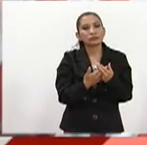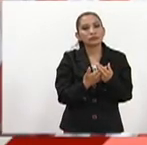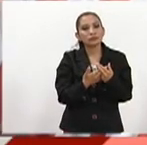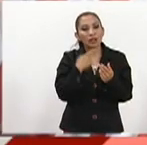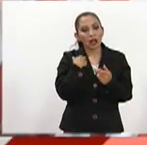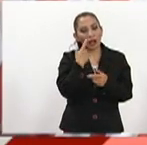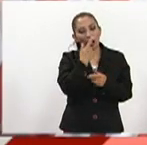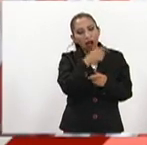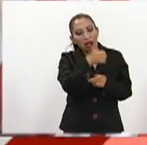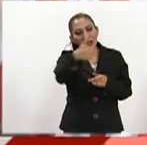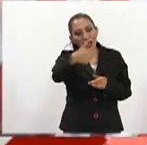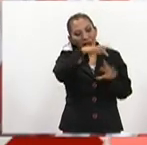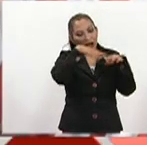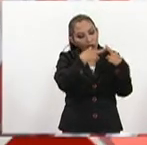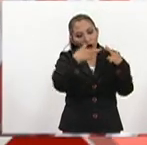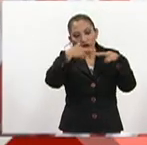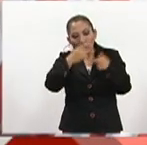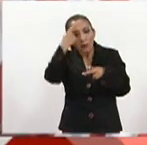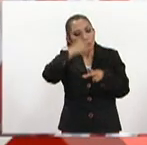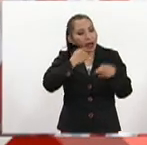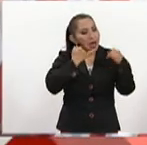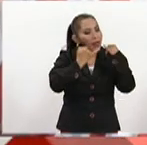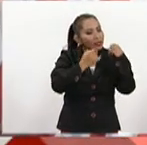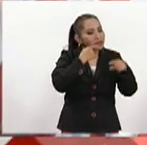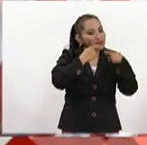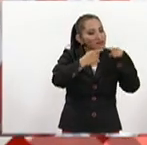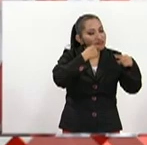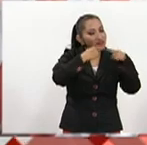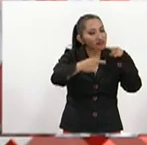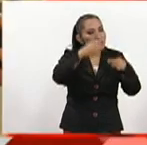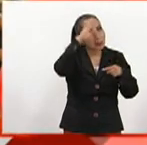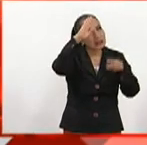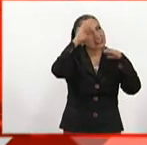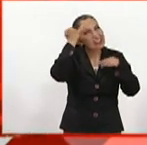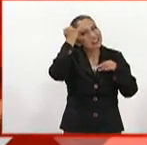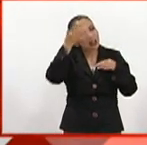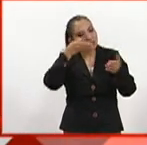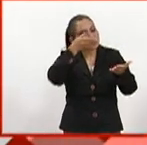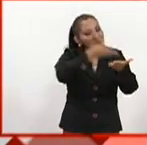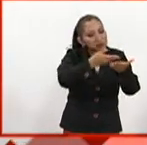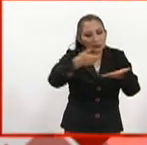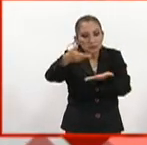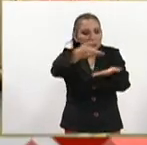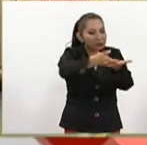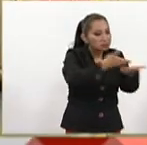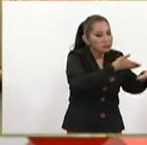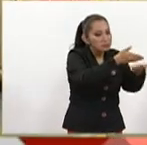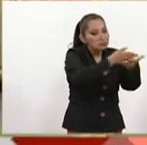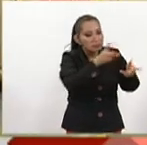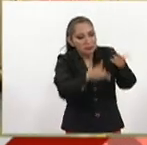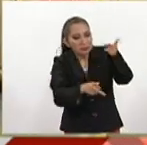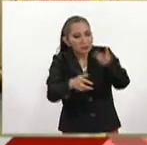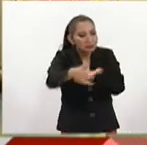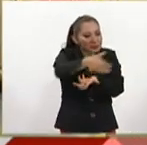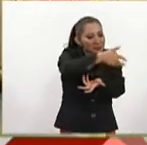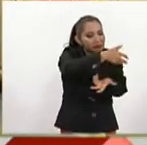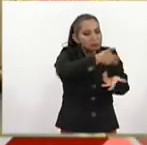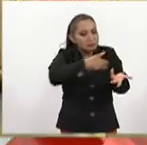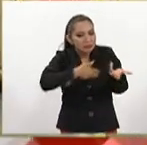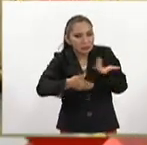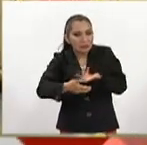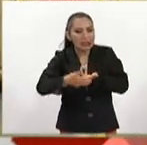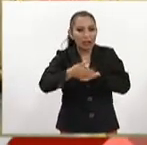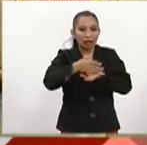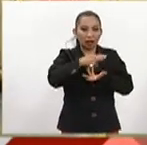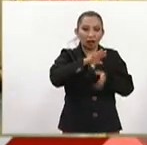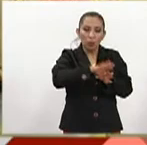cada una de las rondas, pues son para discutir ideas que se están pensando y además que se están platicando, aunque no